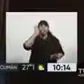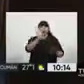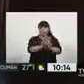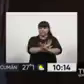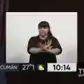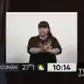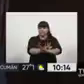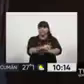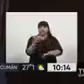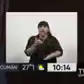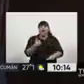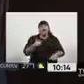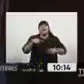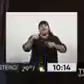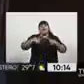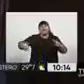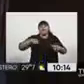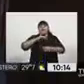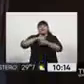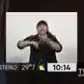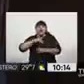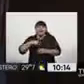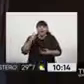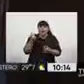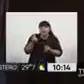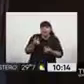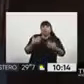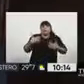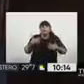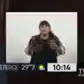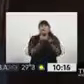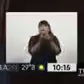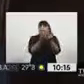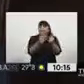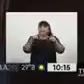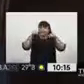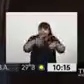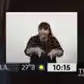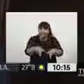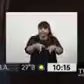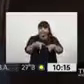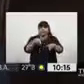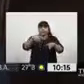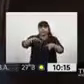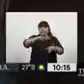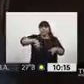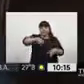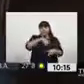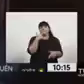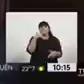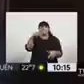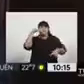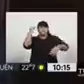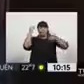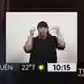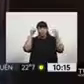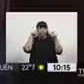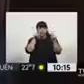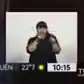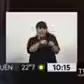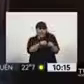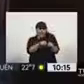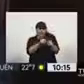el que tiene recursos familiares puede contratar un profesor. Si fuera esta su preocupación,